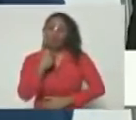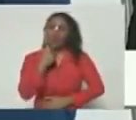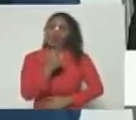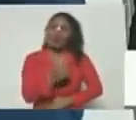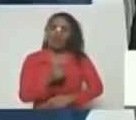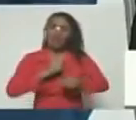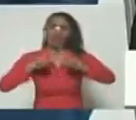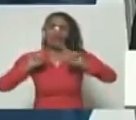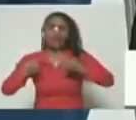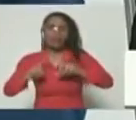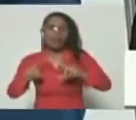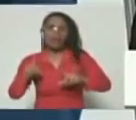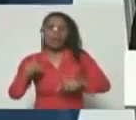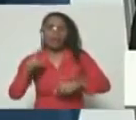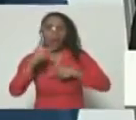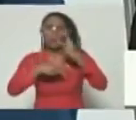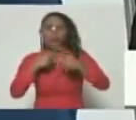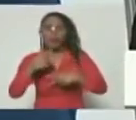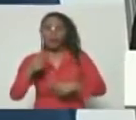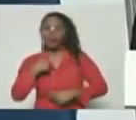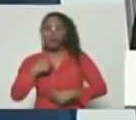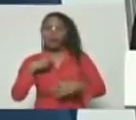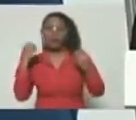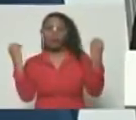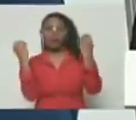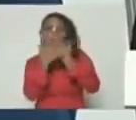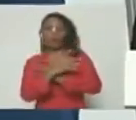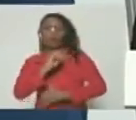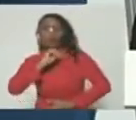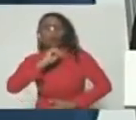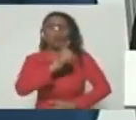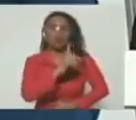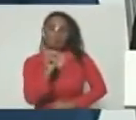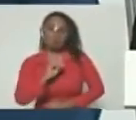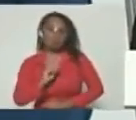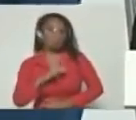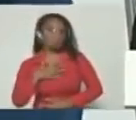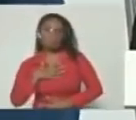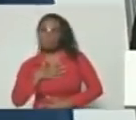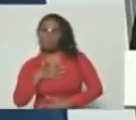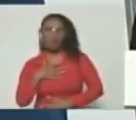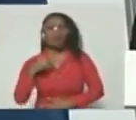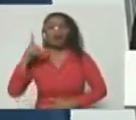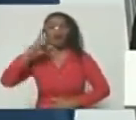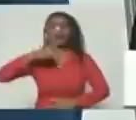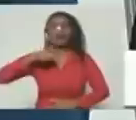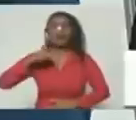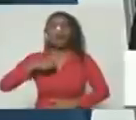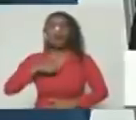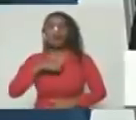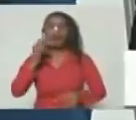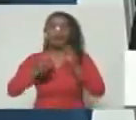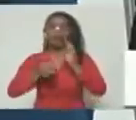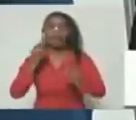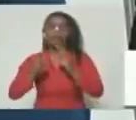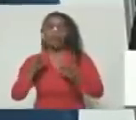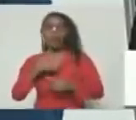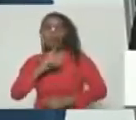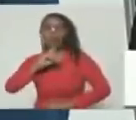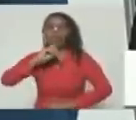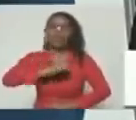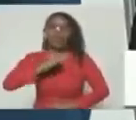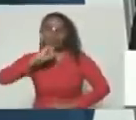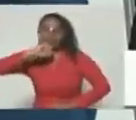las diferencias que tenemos en lo político, yo no confundo diferencias con odio. Ni la necesidad de justicia con el despropósito de la venganza. No, no